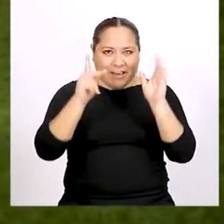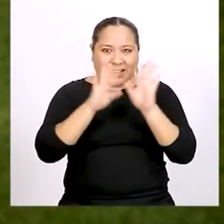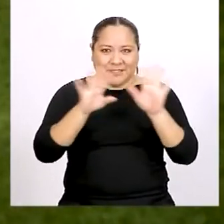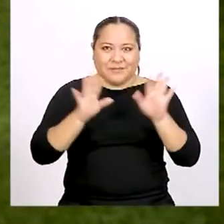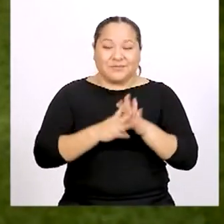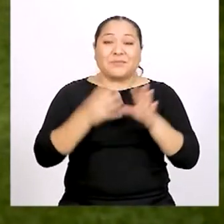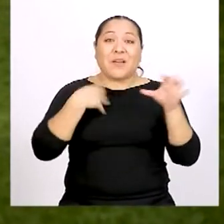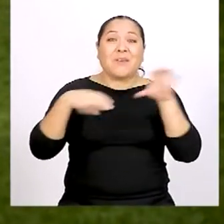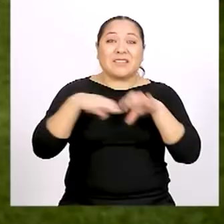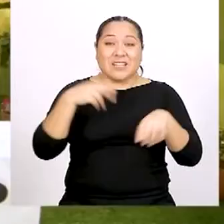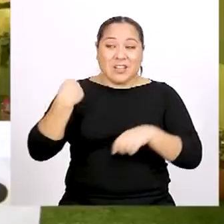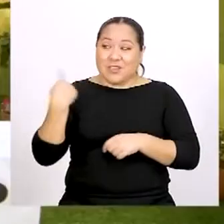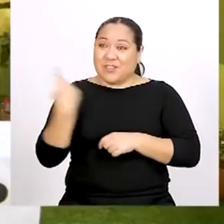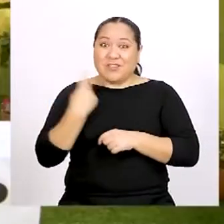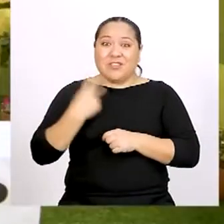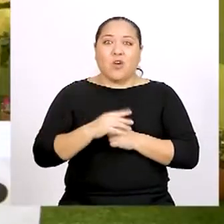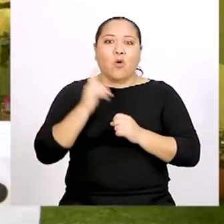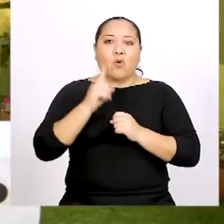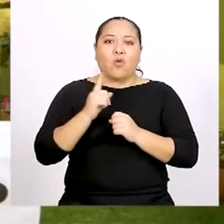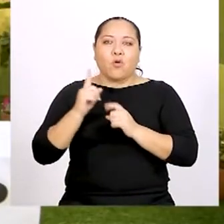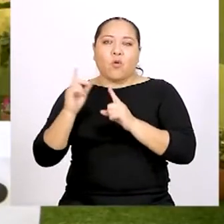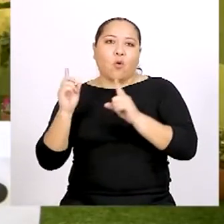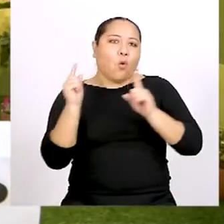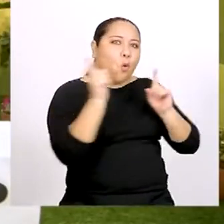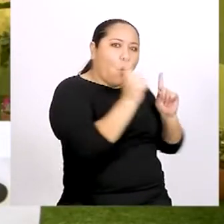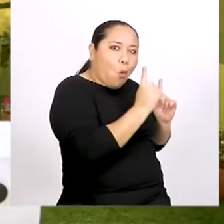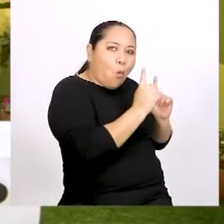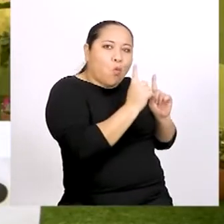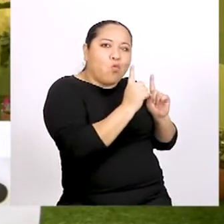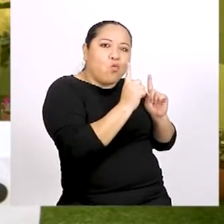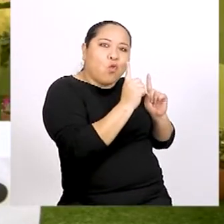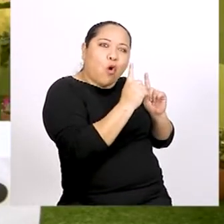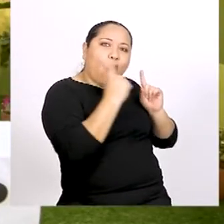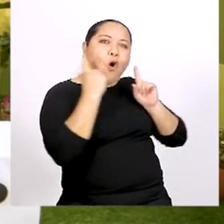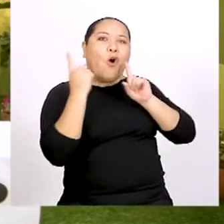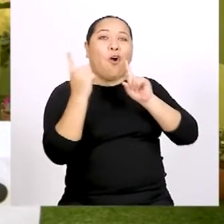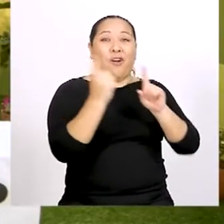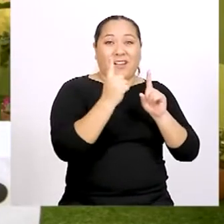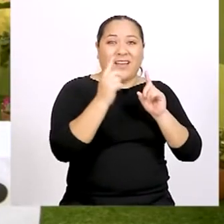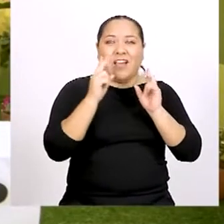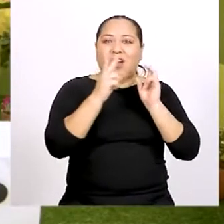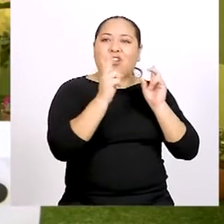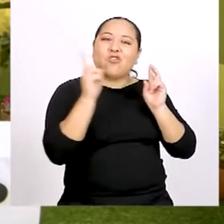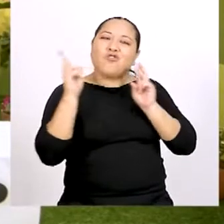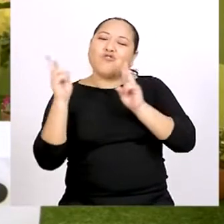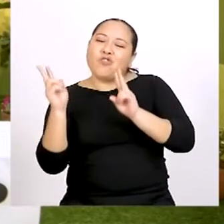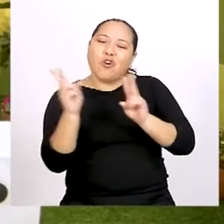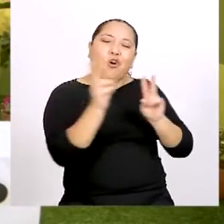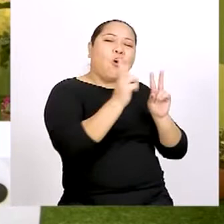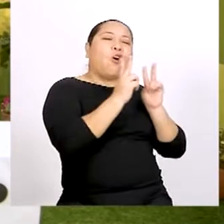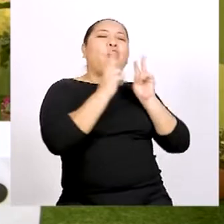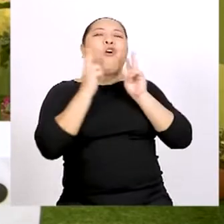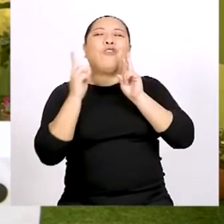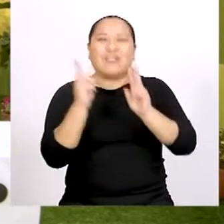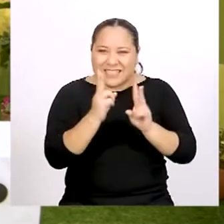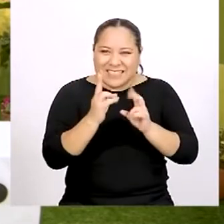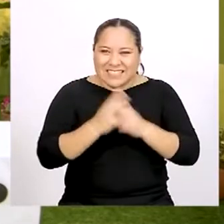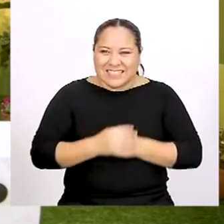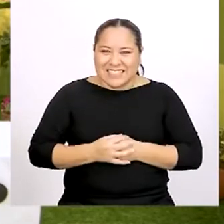¡Dos! Muy bien, hagámoslo nosotros todos. ¡Uno, dos, tres! ¡Uno!